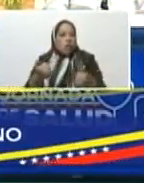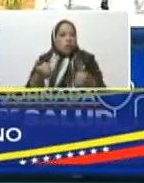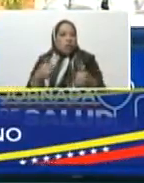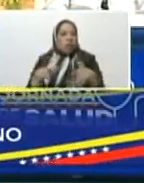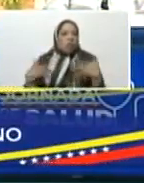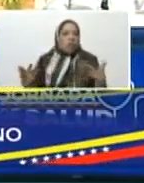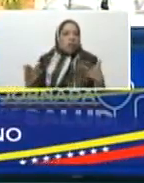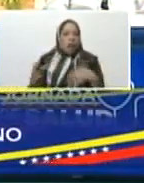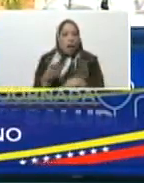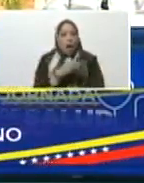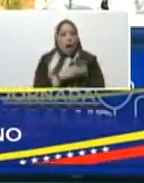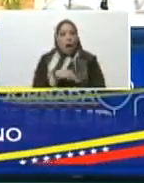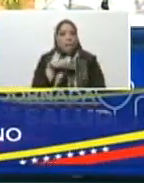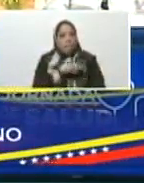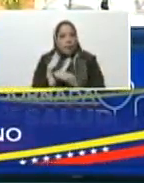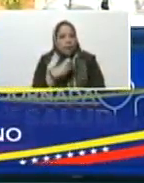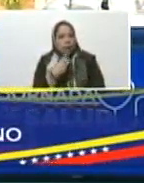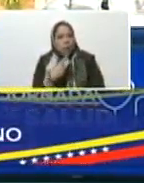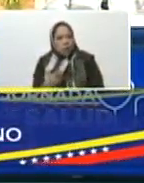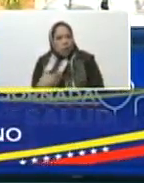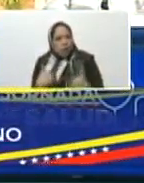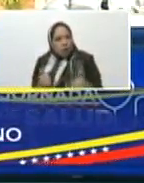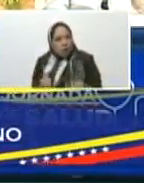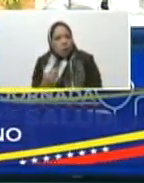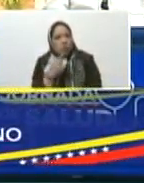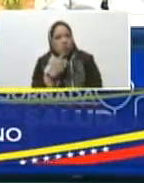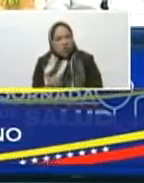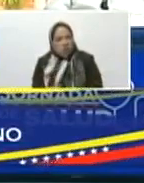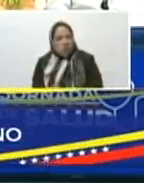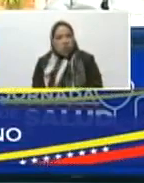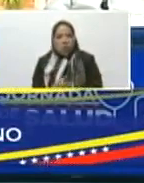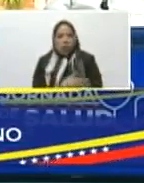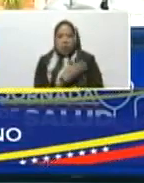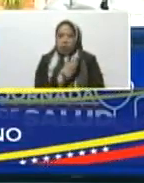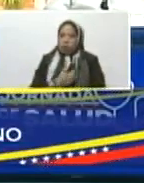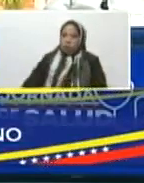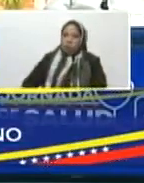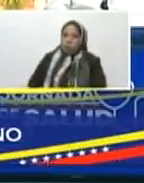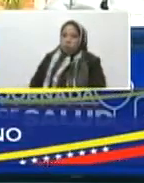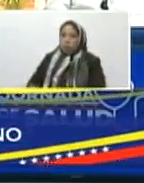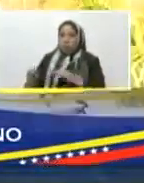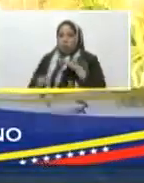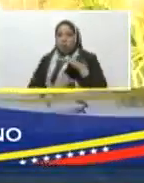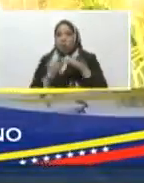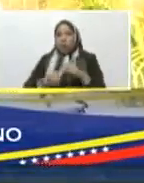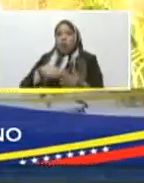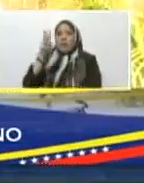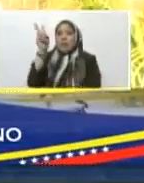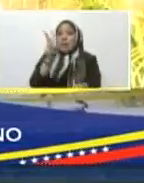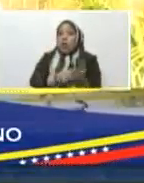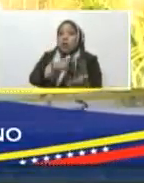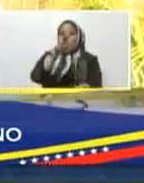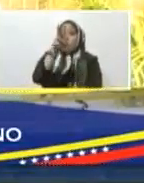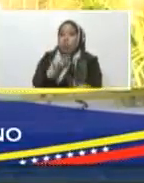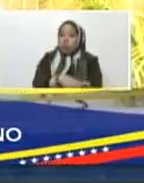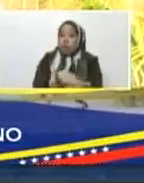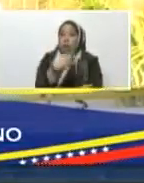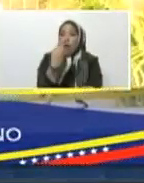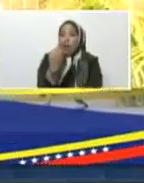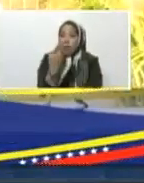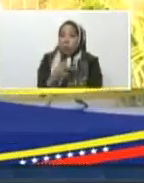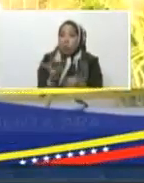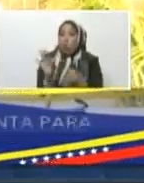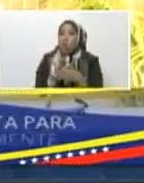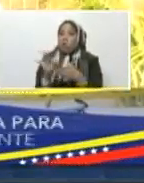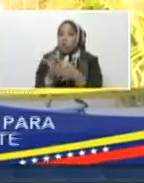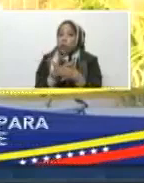la ministra del Poder Popular para la Salud, presidenta del Instituto Venezolano de los Seguros Sociales, sobre el